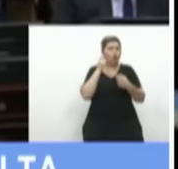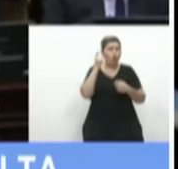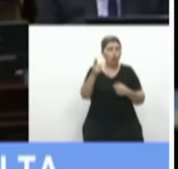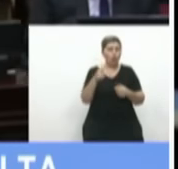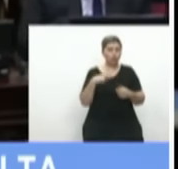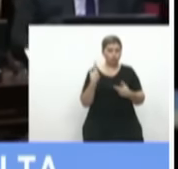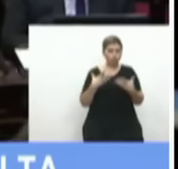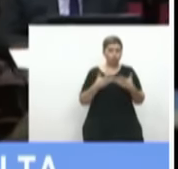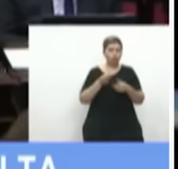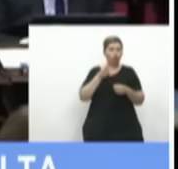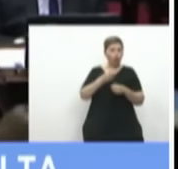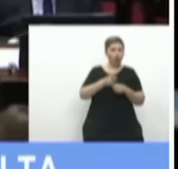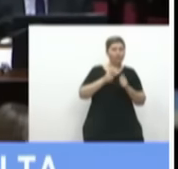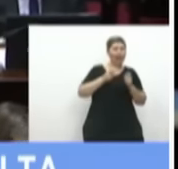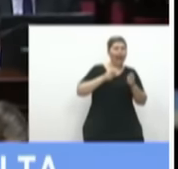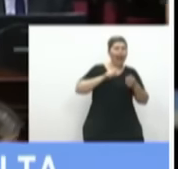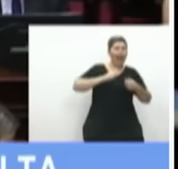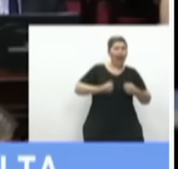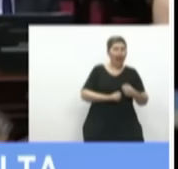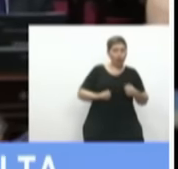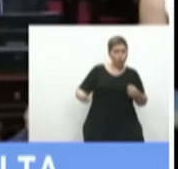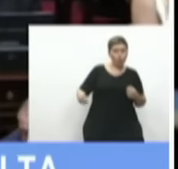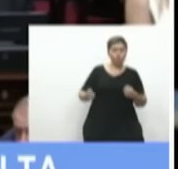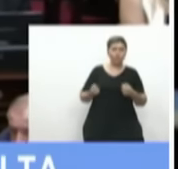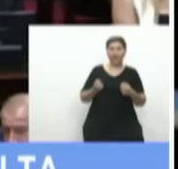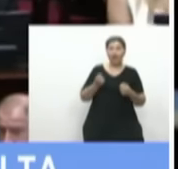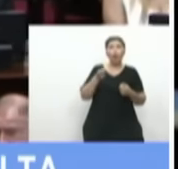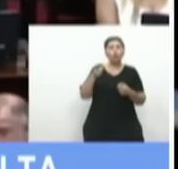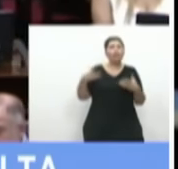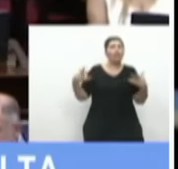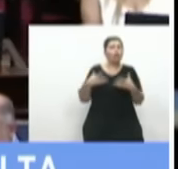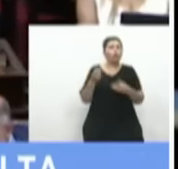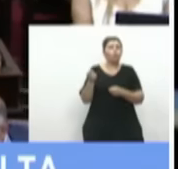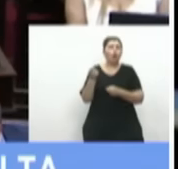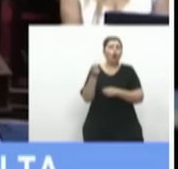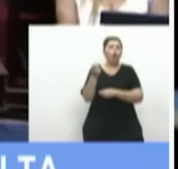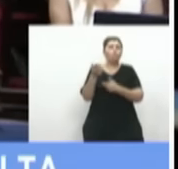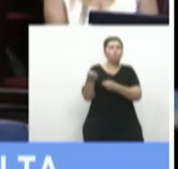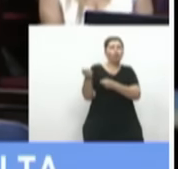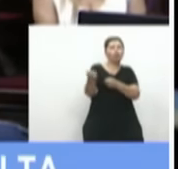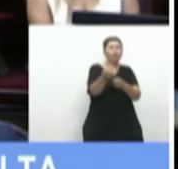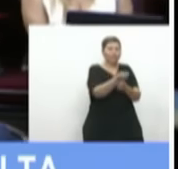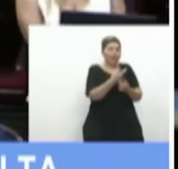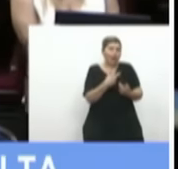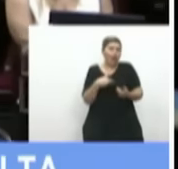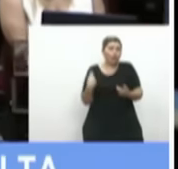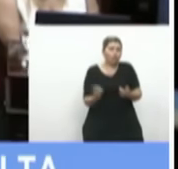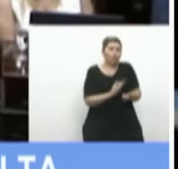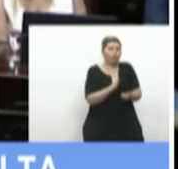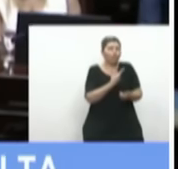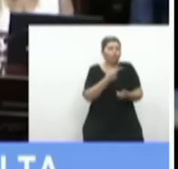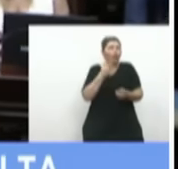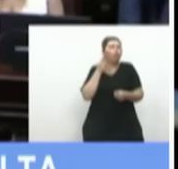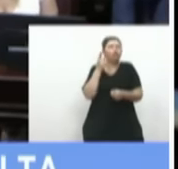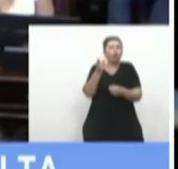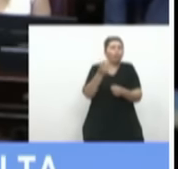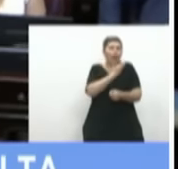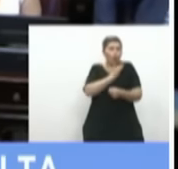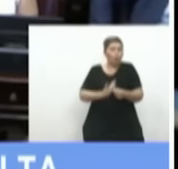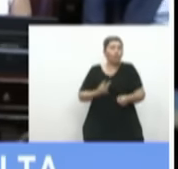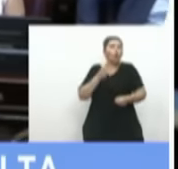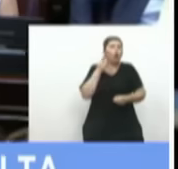¿Qué impresión tenía? ¿Cómo veía el tema? Le dije que esto va a ser así, presidente. Muchas veces el peronismo cuando no gobierna se vuelve destituyente.